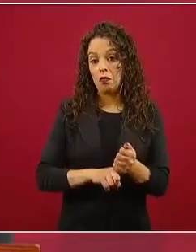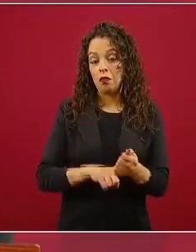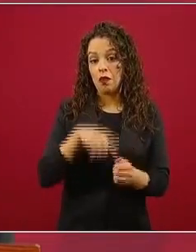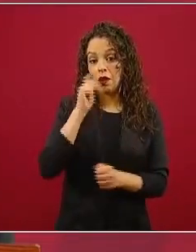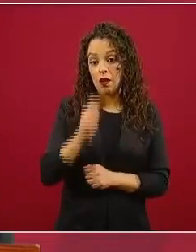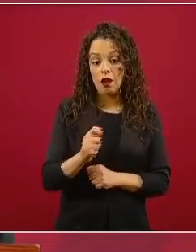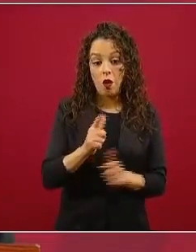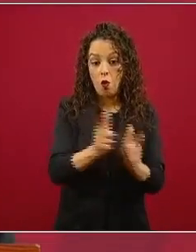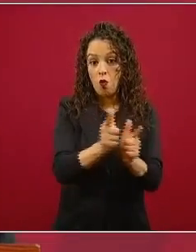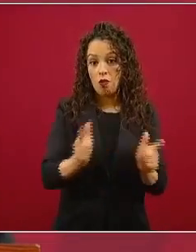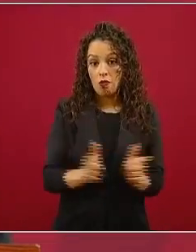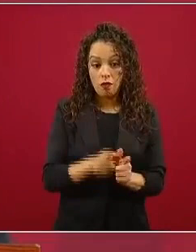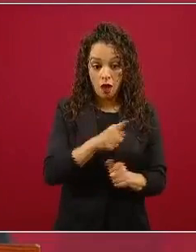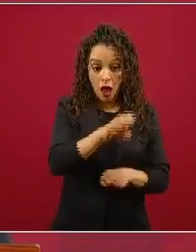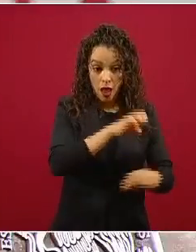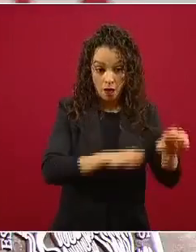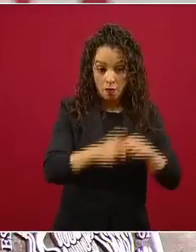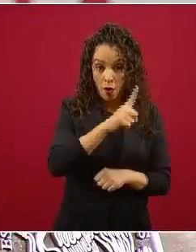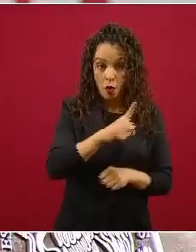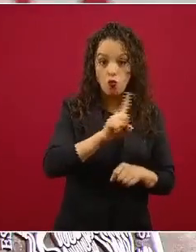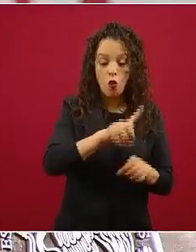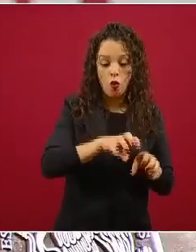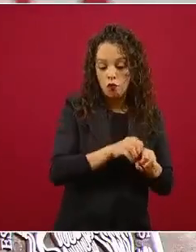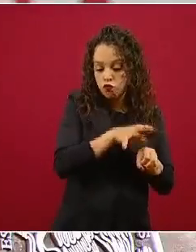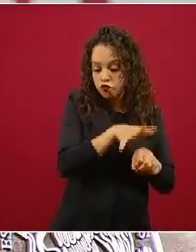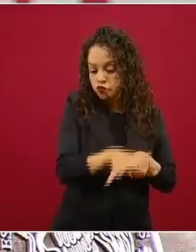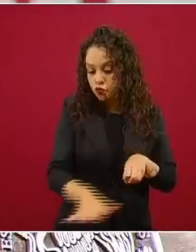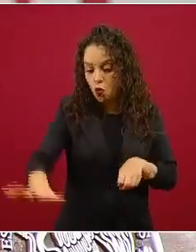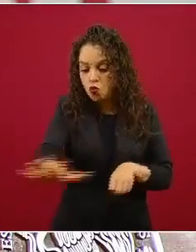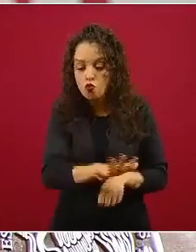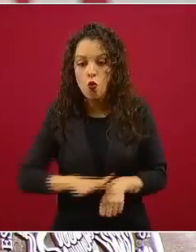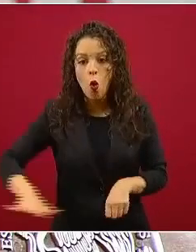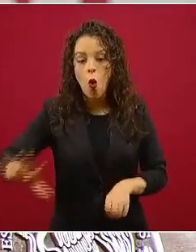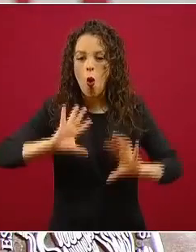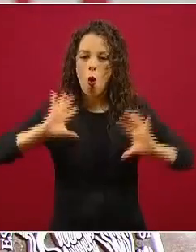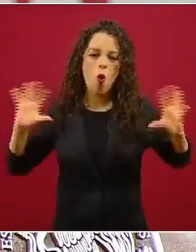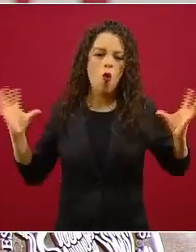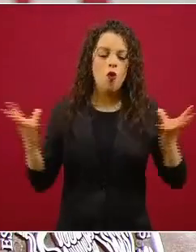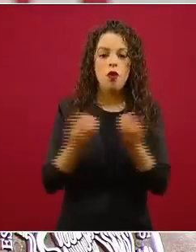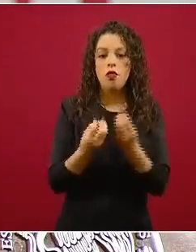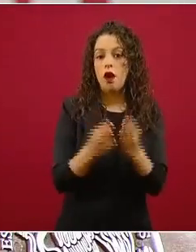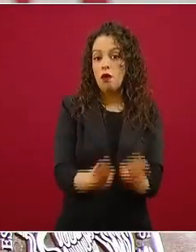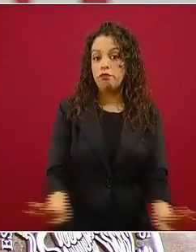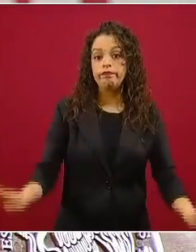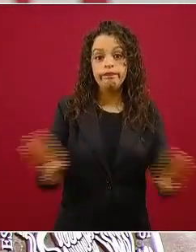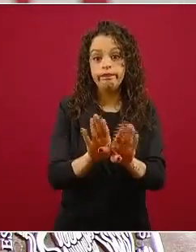productiva, no solo de la empresa, sino de toda